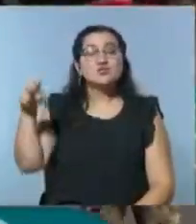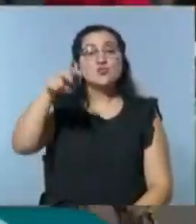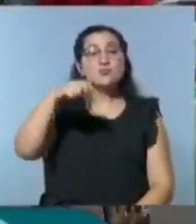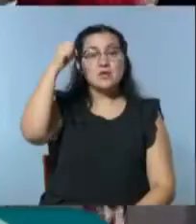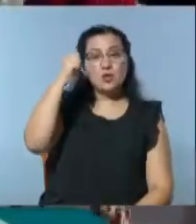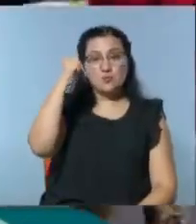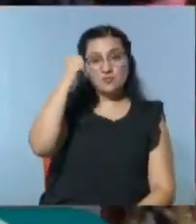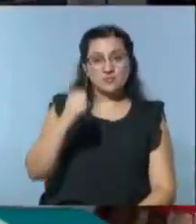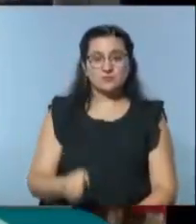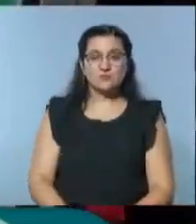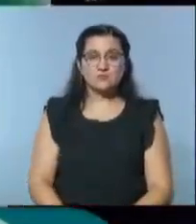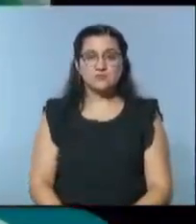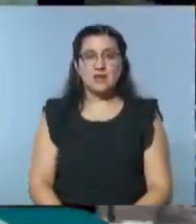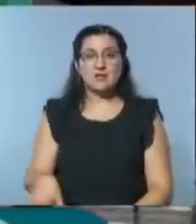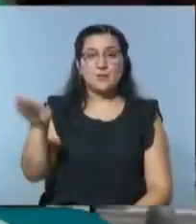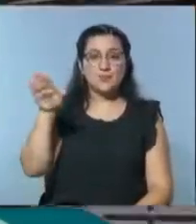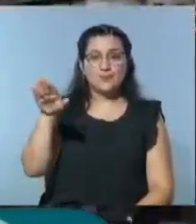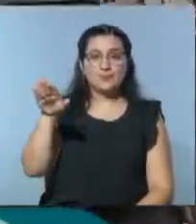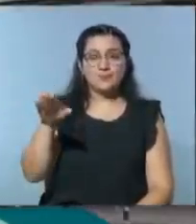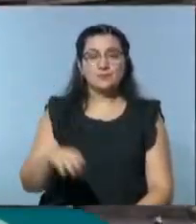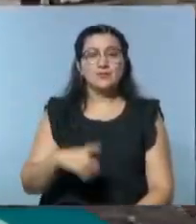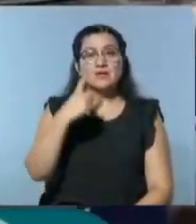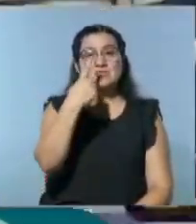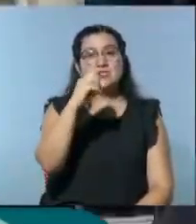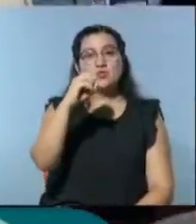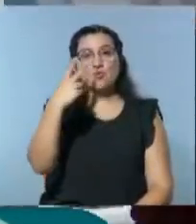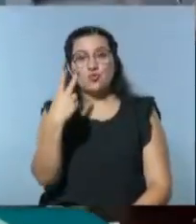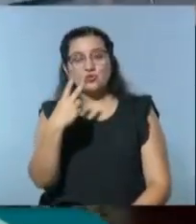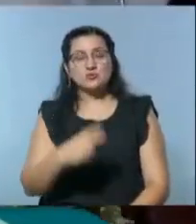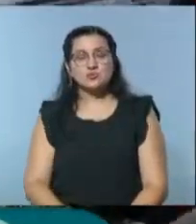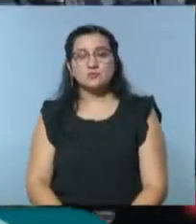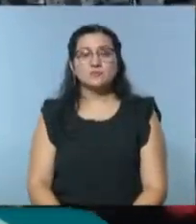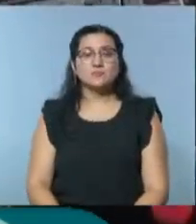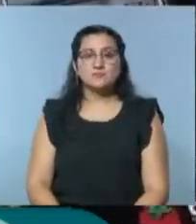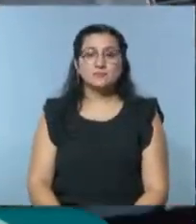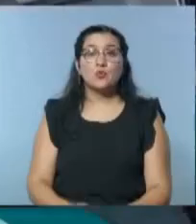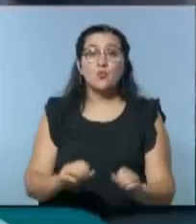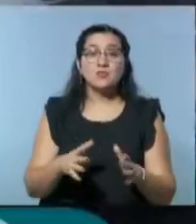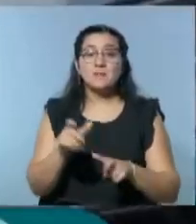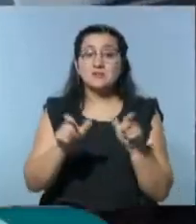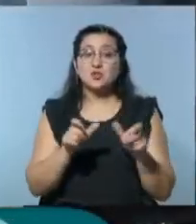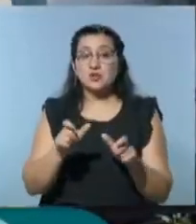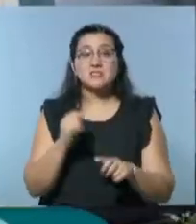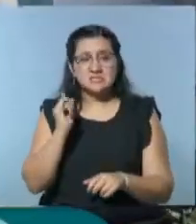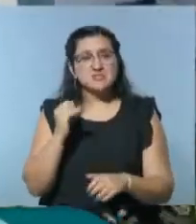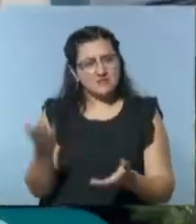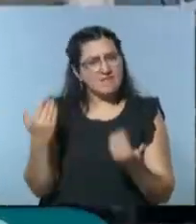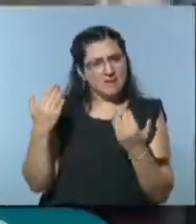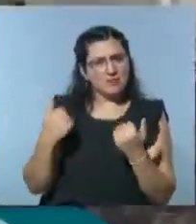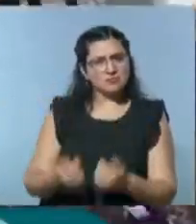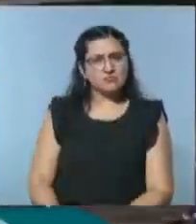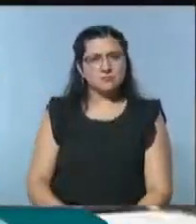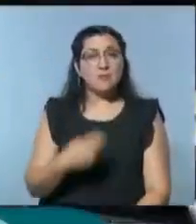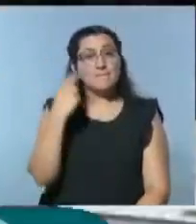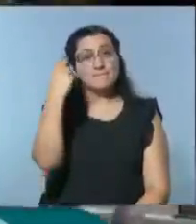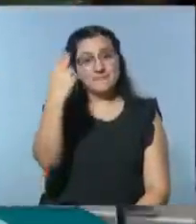yo qué sé. A ver, ya lo pararon. 102 hacia la Gruta de Lourdes. ¿Cómo viene de gente? Está bien. Vamos en este, si